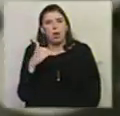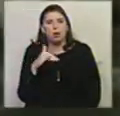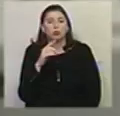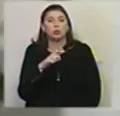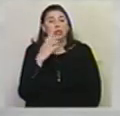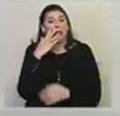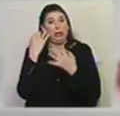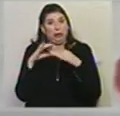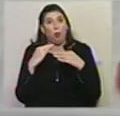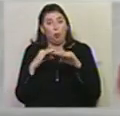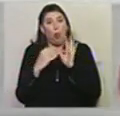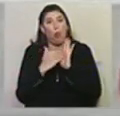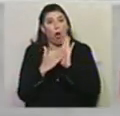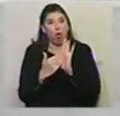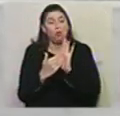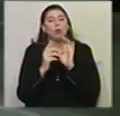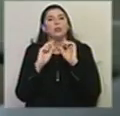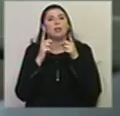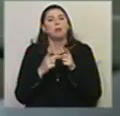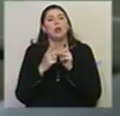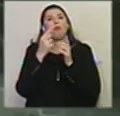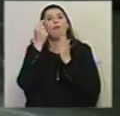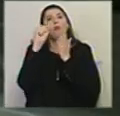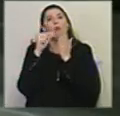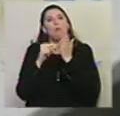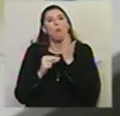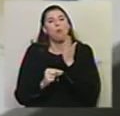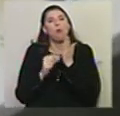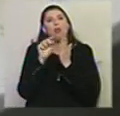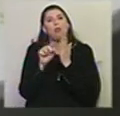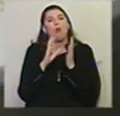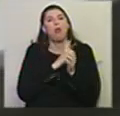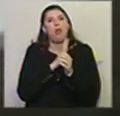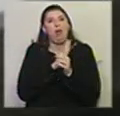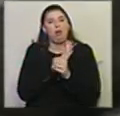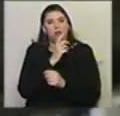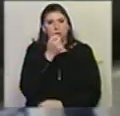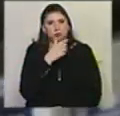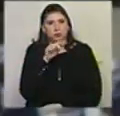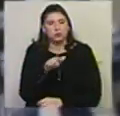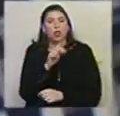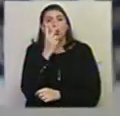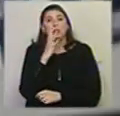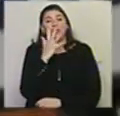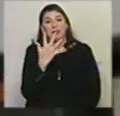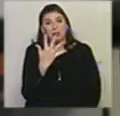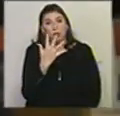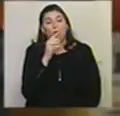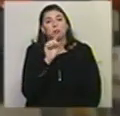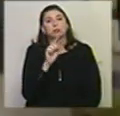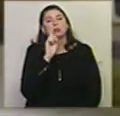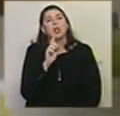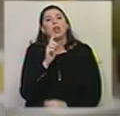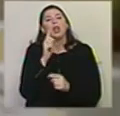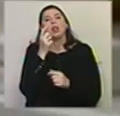comprobada y por tanto estén ingresados en el formulario terapéutico de medicamentos. Desde 2005, por disposición legal, los tratamientos con